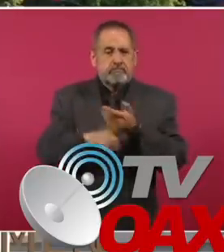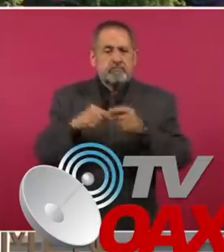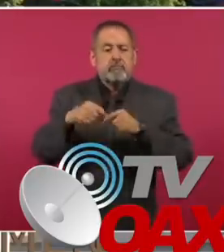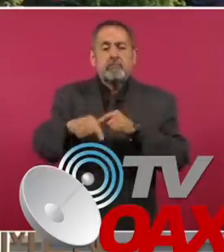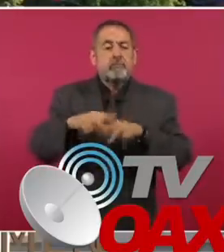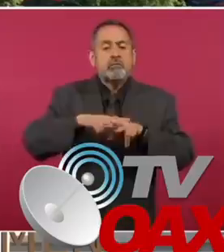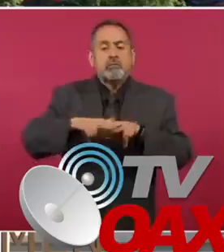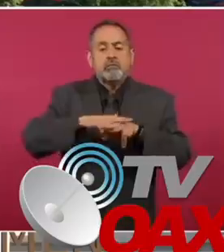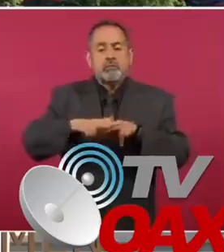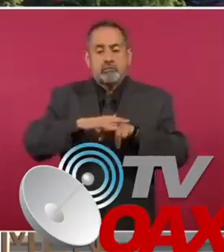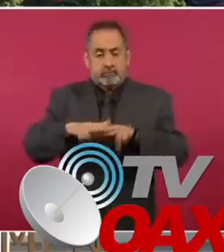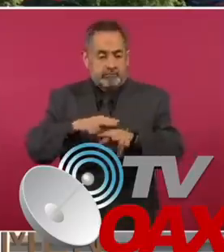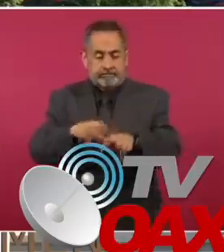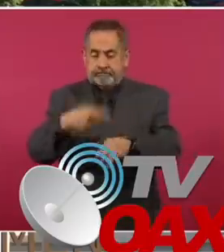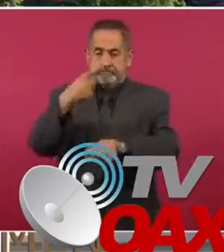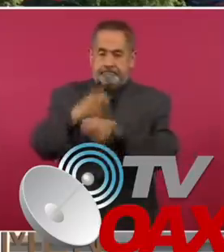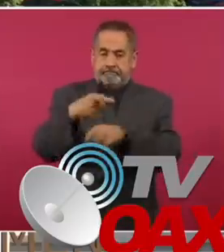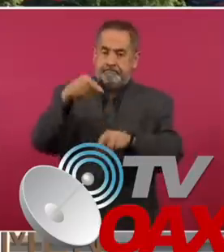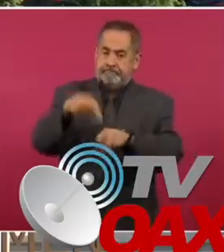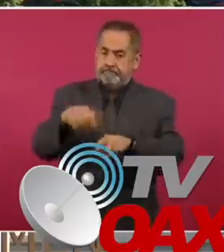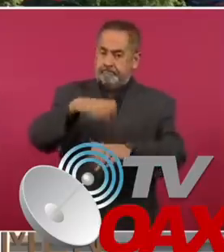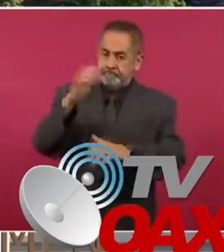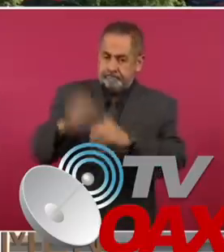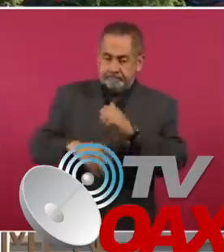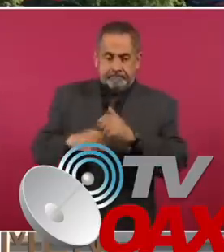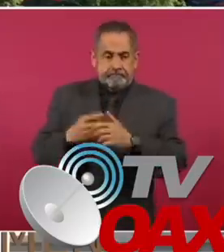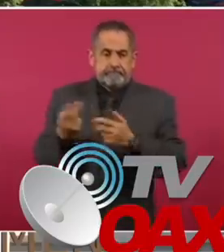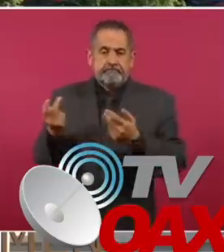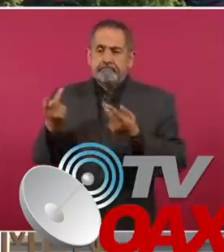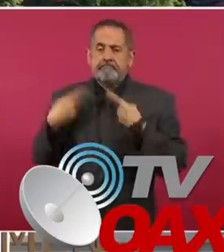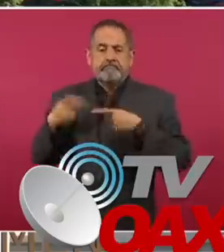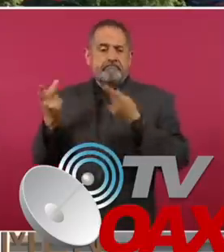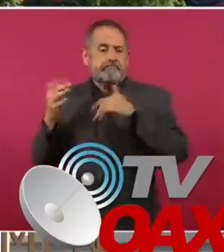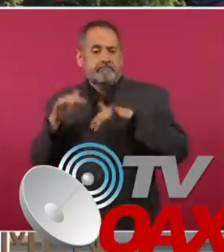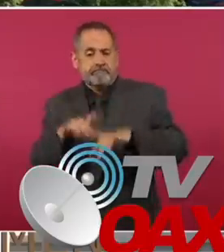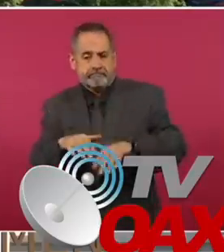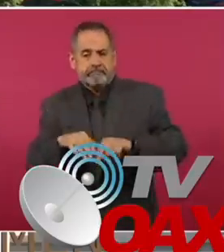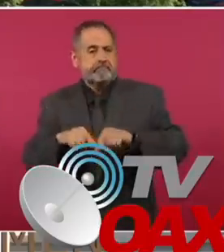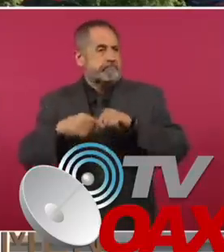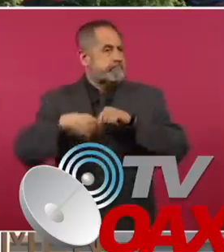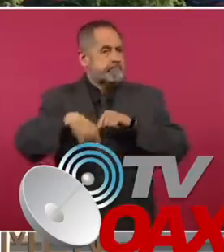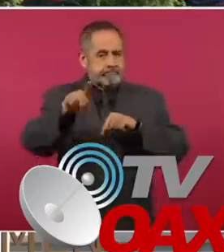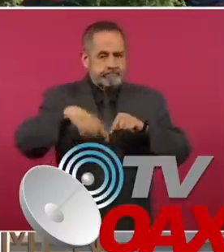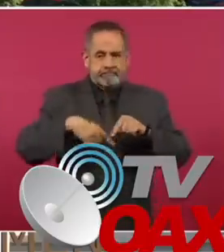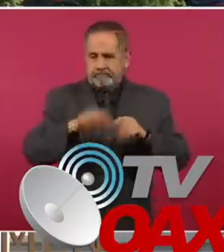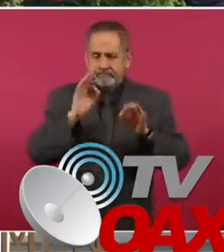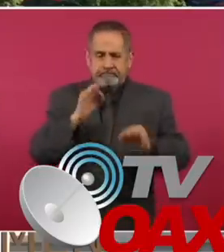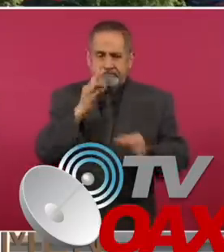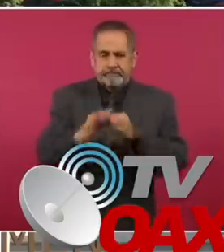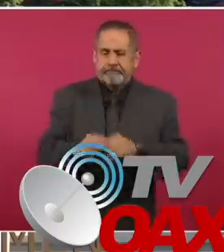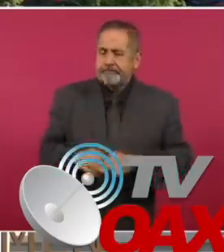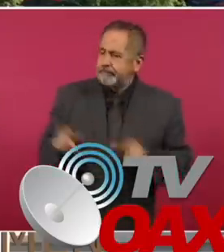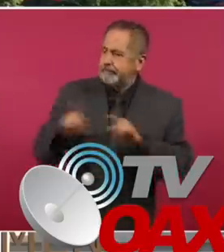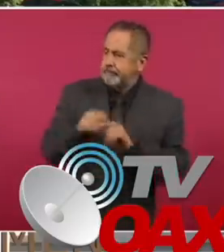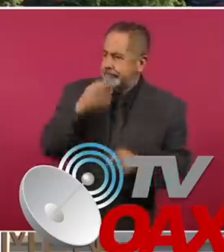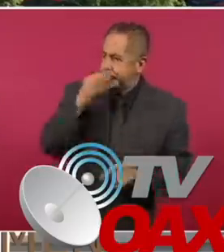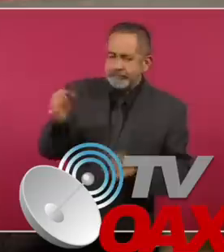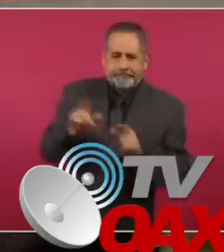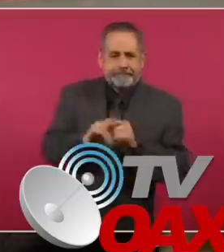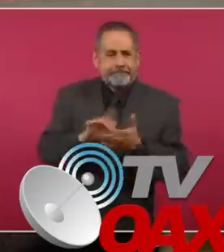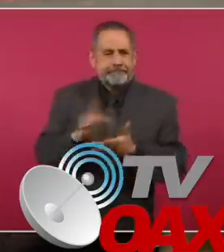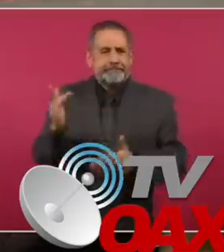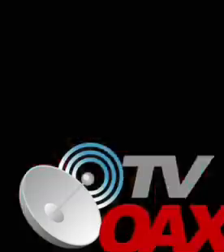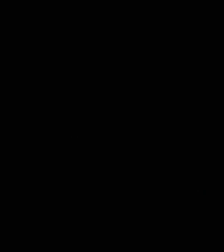los andenes, que es lo primero que tenemos que terminar para que pueda funcionar el tren. Y eso es todo. Muchas gracias.